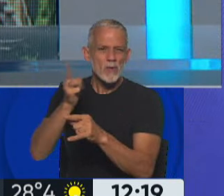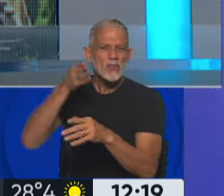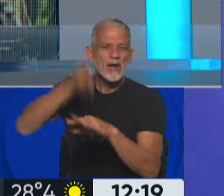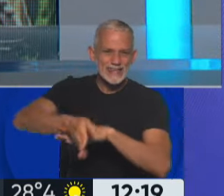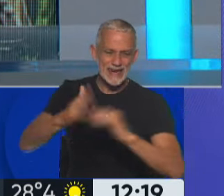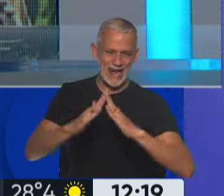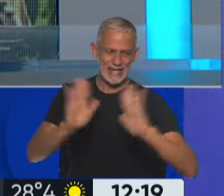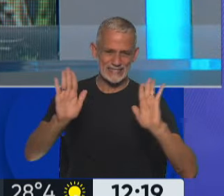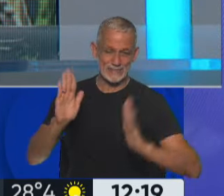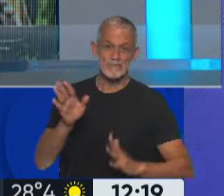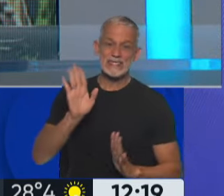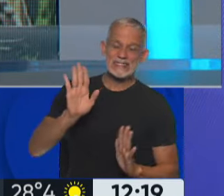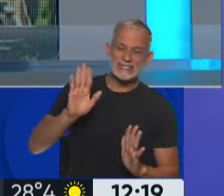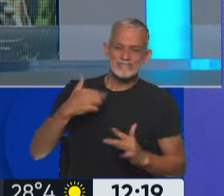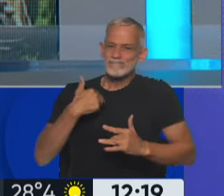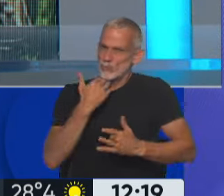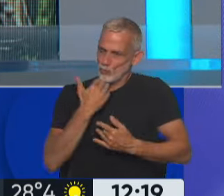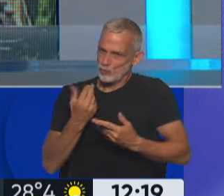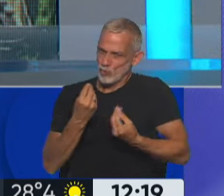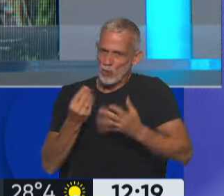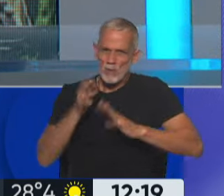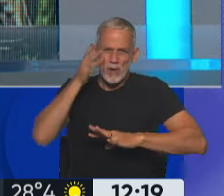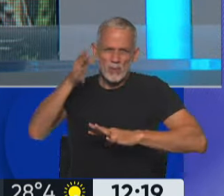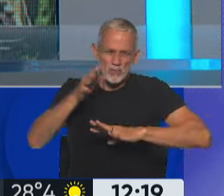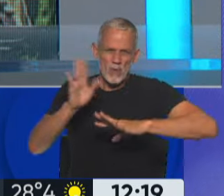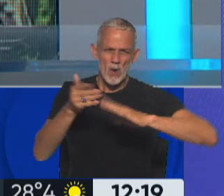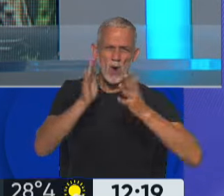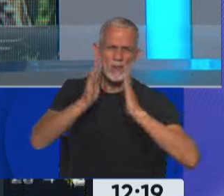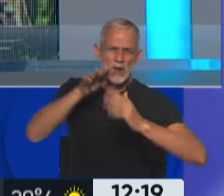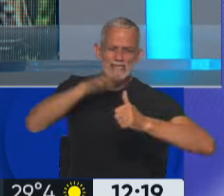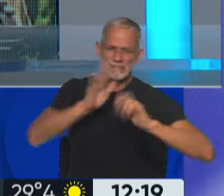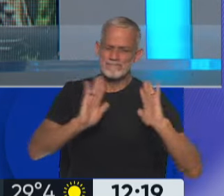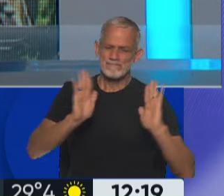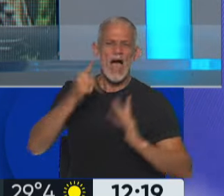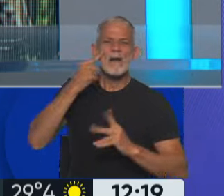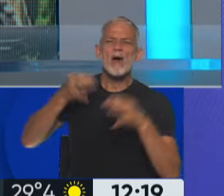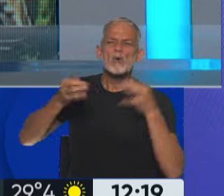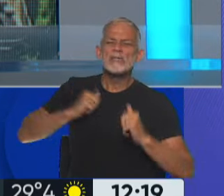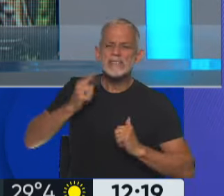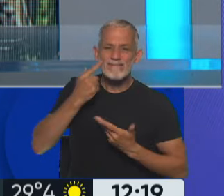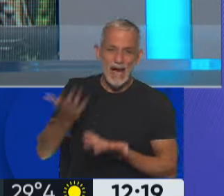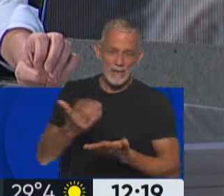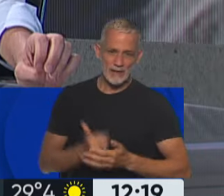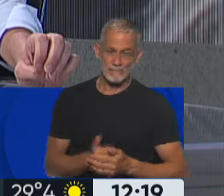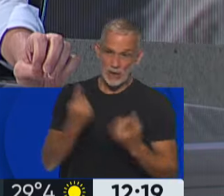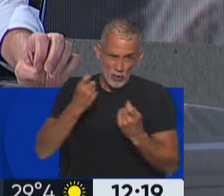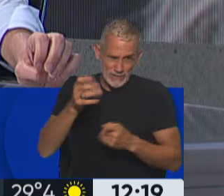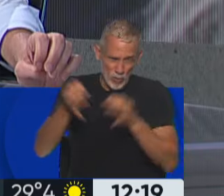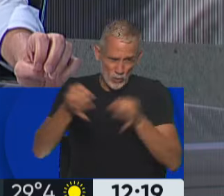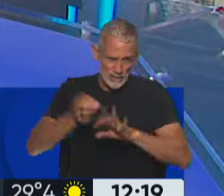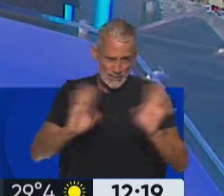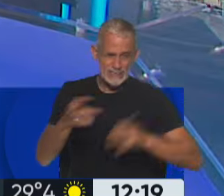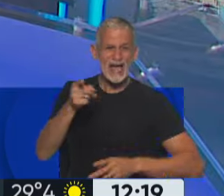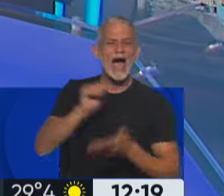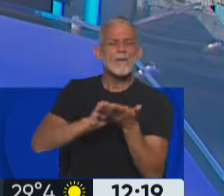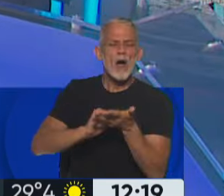dije yo no me subo puede estar puede ser una exageración hay que esperar a ver que se expida la justicia ni siquiera hizo falta la justicia sino que la propia